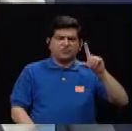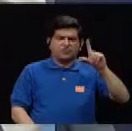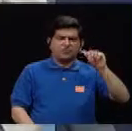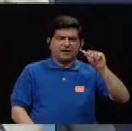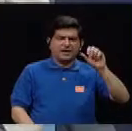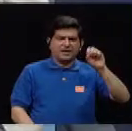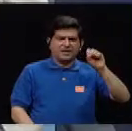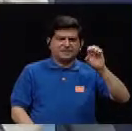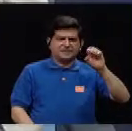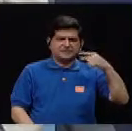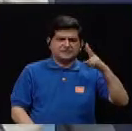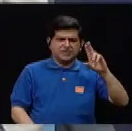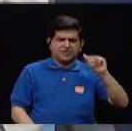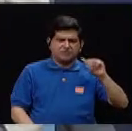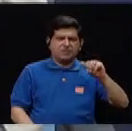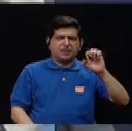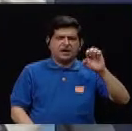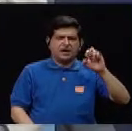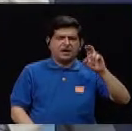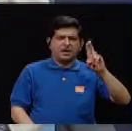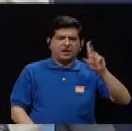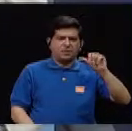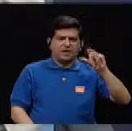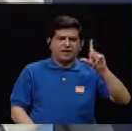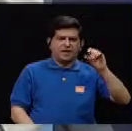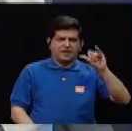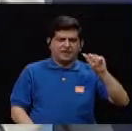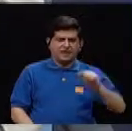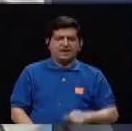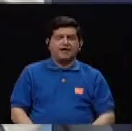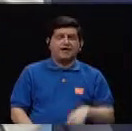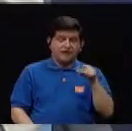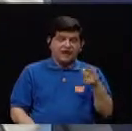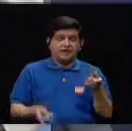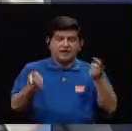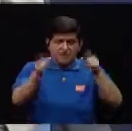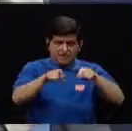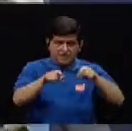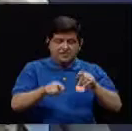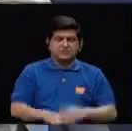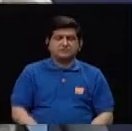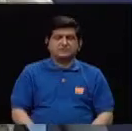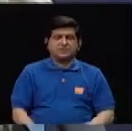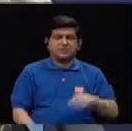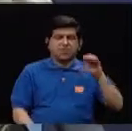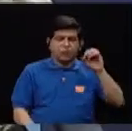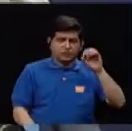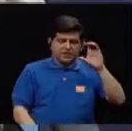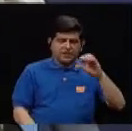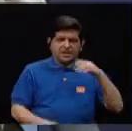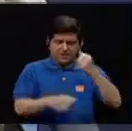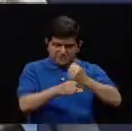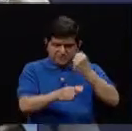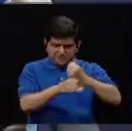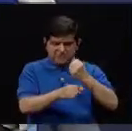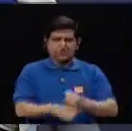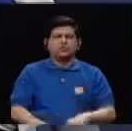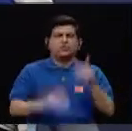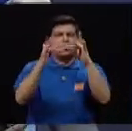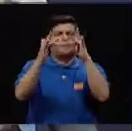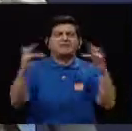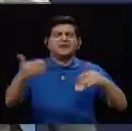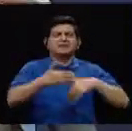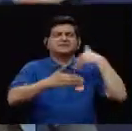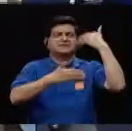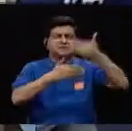Isolina y Eulalia, en 1987, de Óscar Castillo. Y hay un, como bien decís, un vacío,